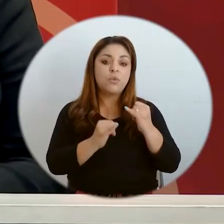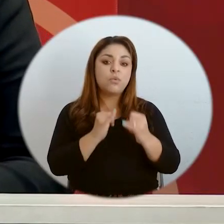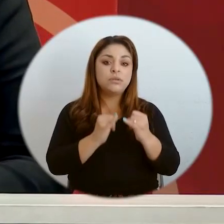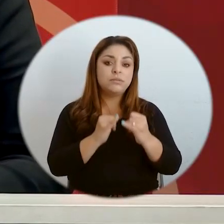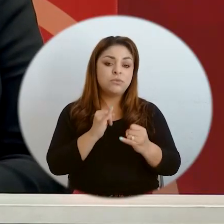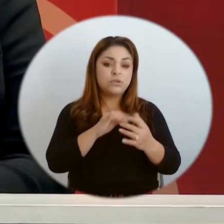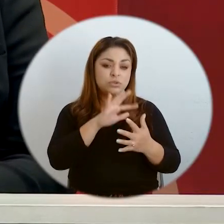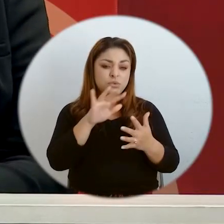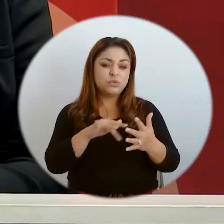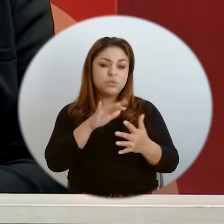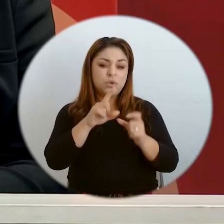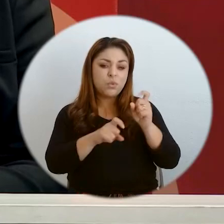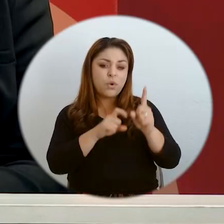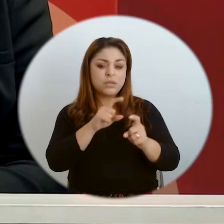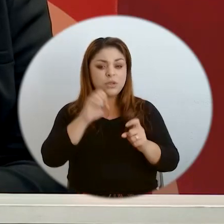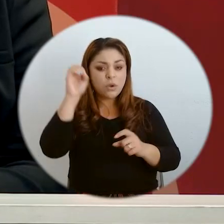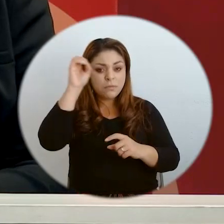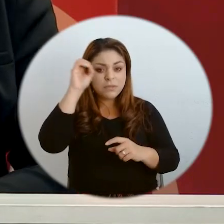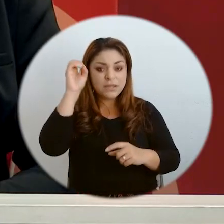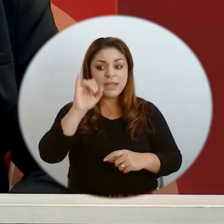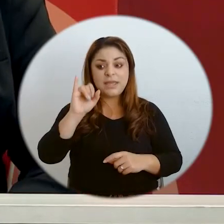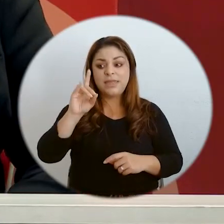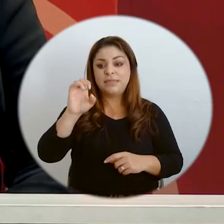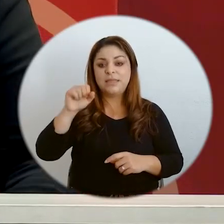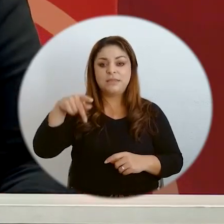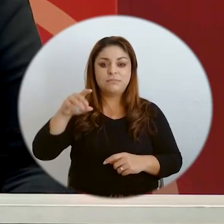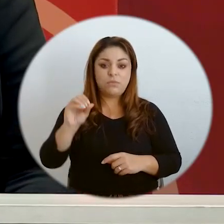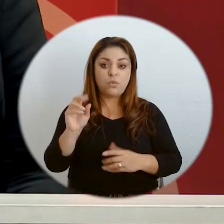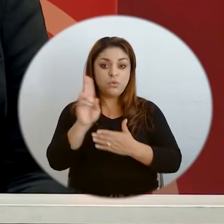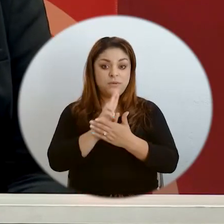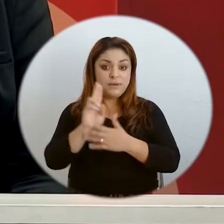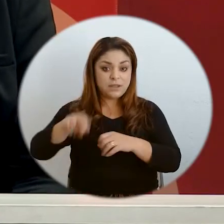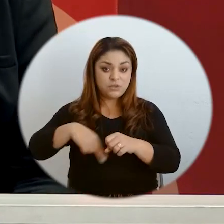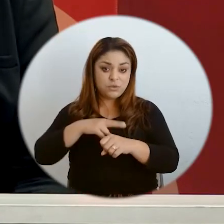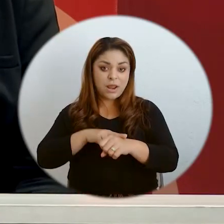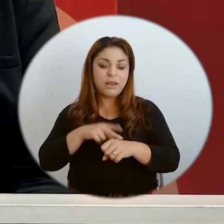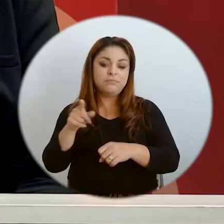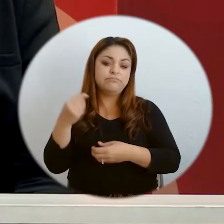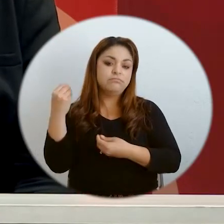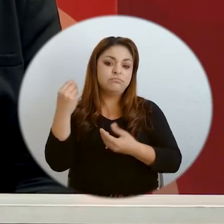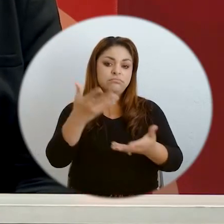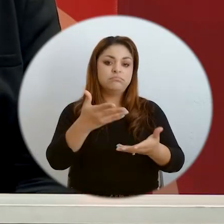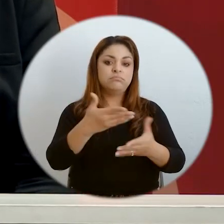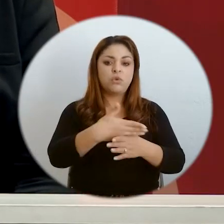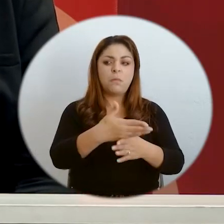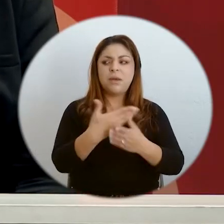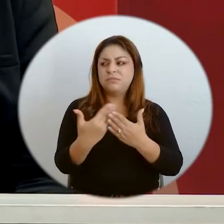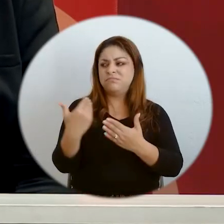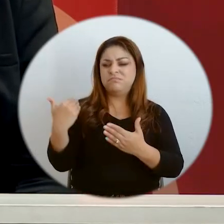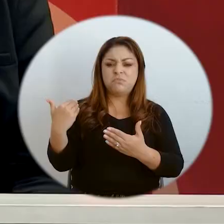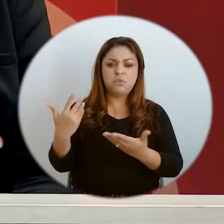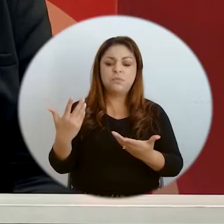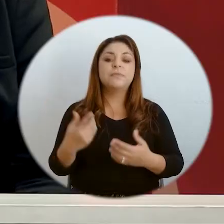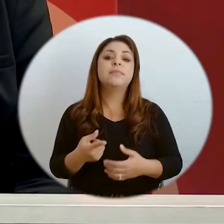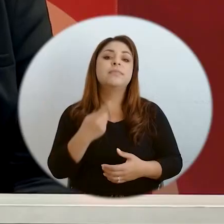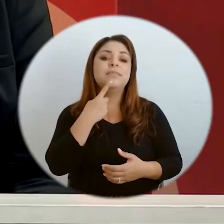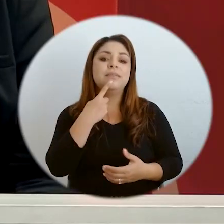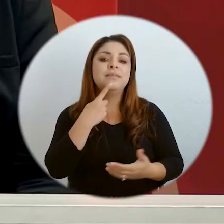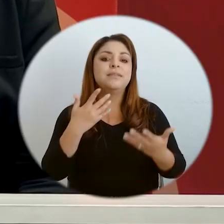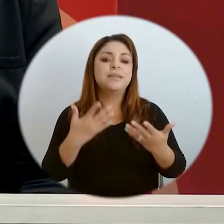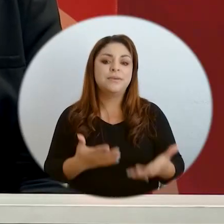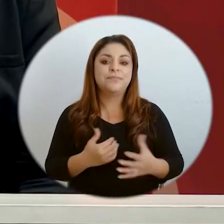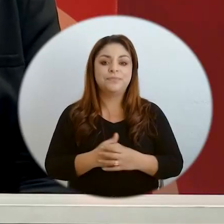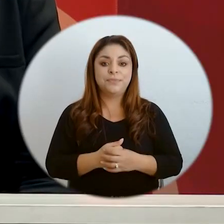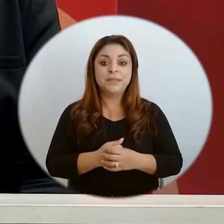el último estudio o la última encuesta de opinión que el IDESPO de la Universidad Nacional compartía hace unos